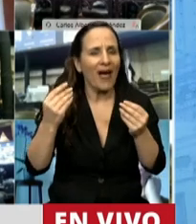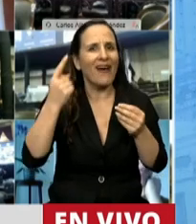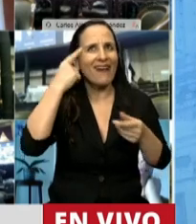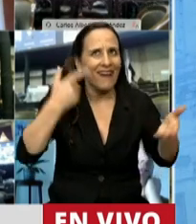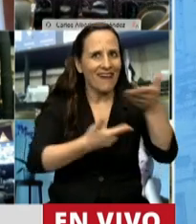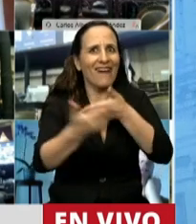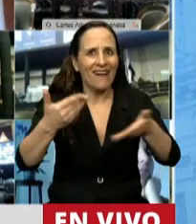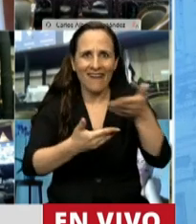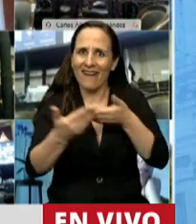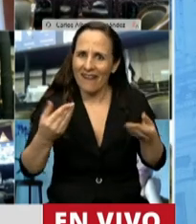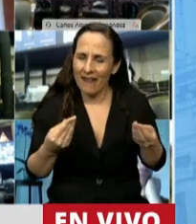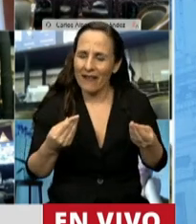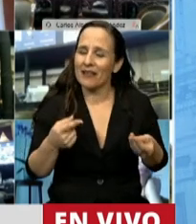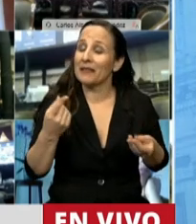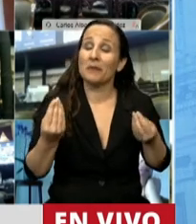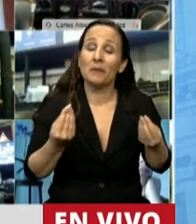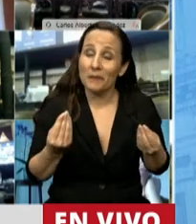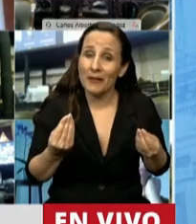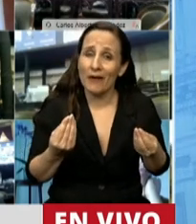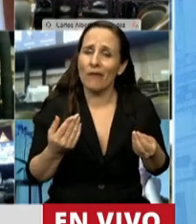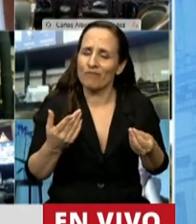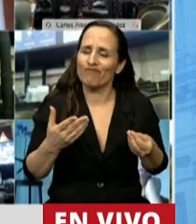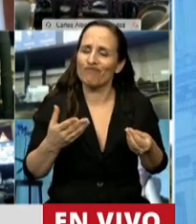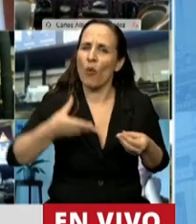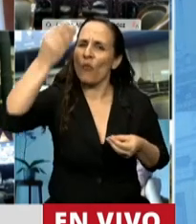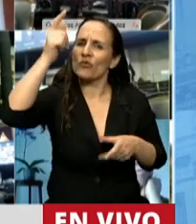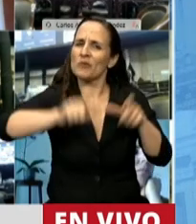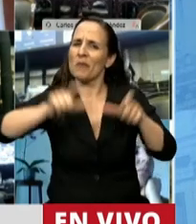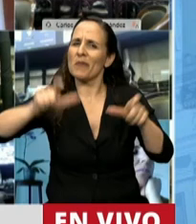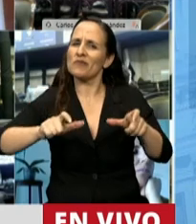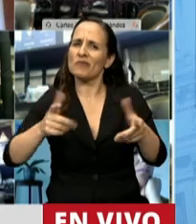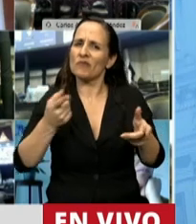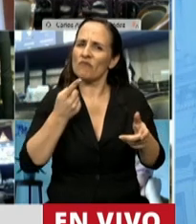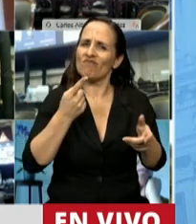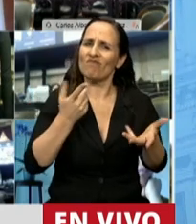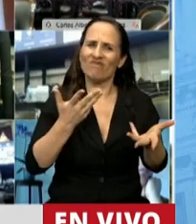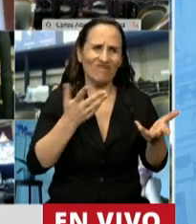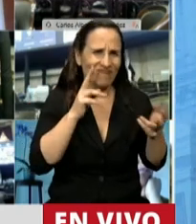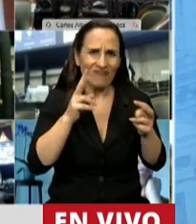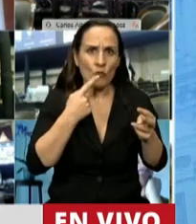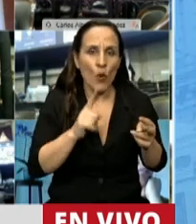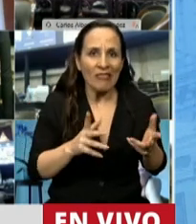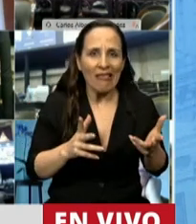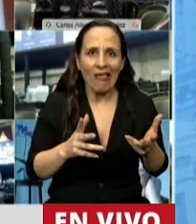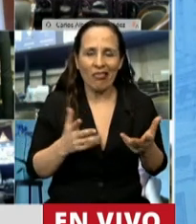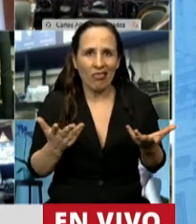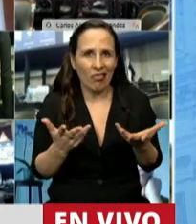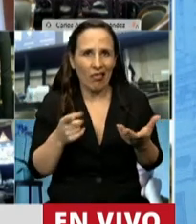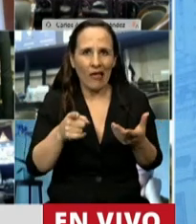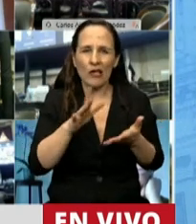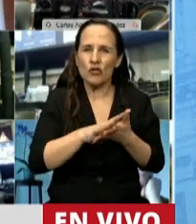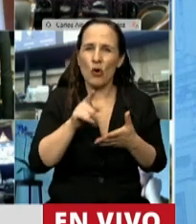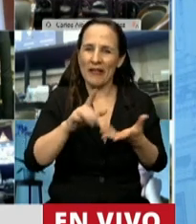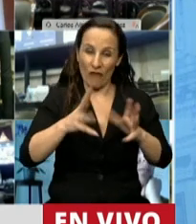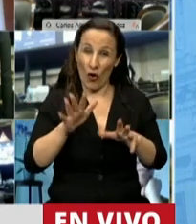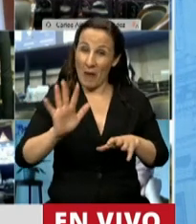preocupante y lo lamentable es que evidentemente hay muchos que no entienden o no dimensionan que bajo este esquema pendular